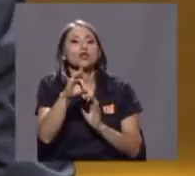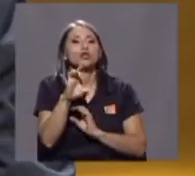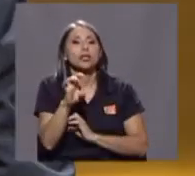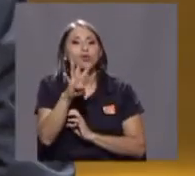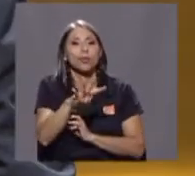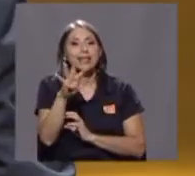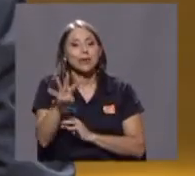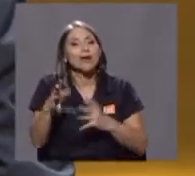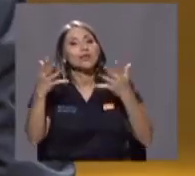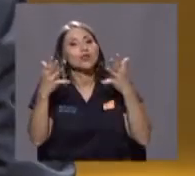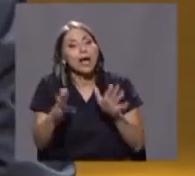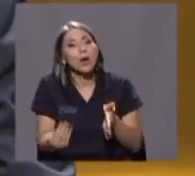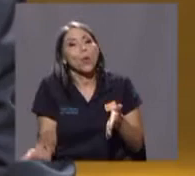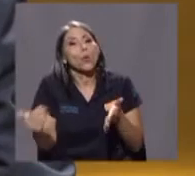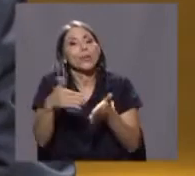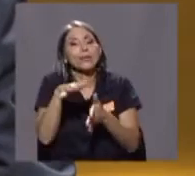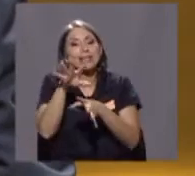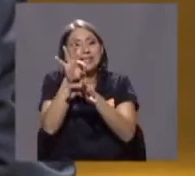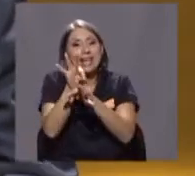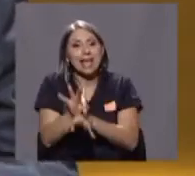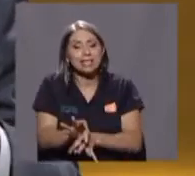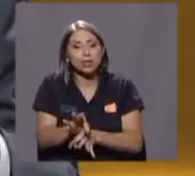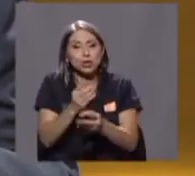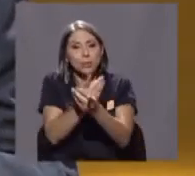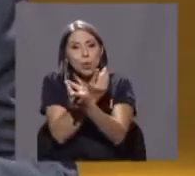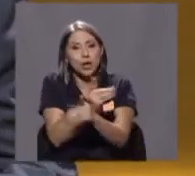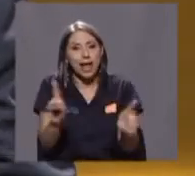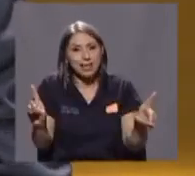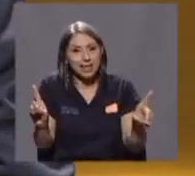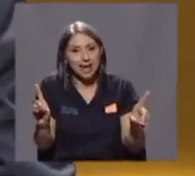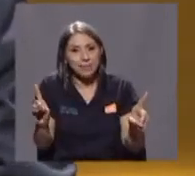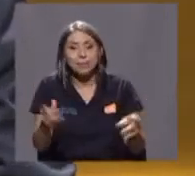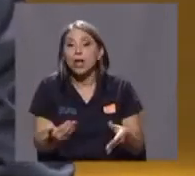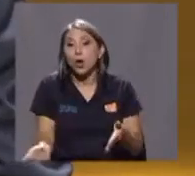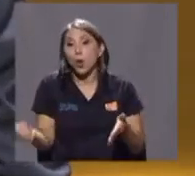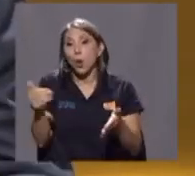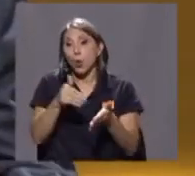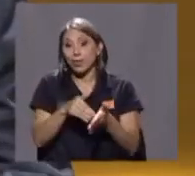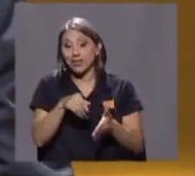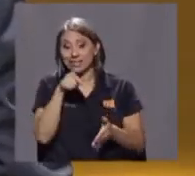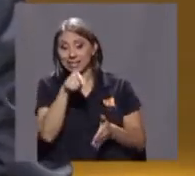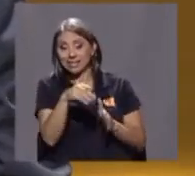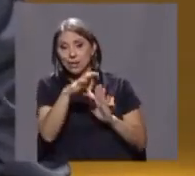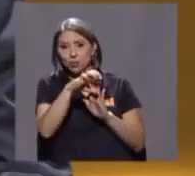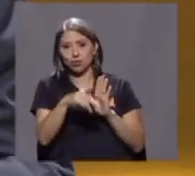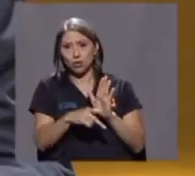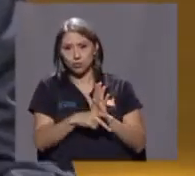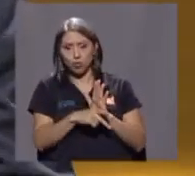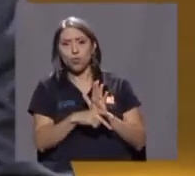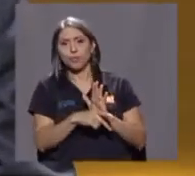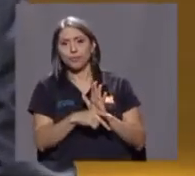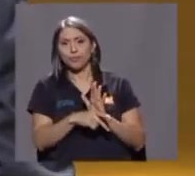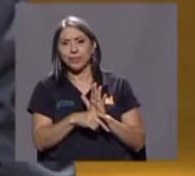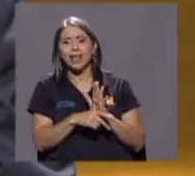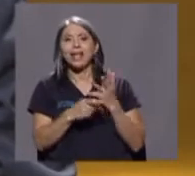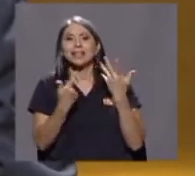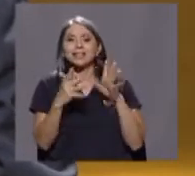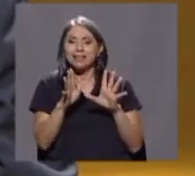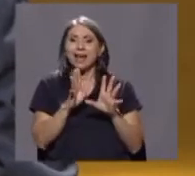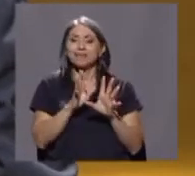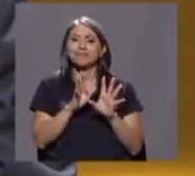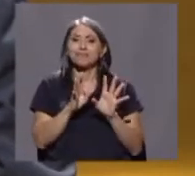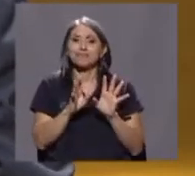nuevamente la tradición democrática y nuevamente esa Constitución se inserta dentro de la matriz